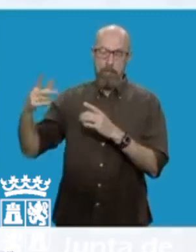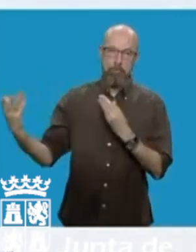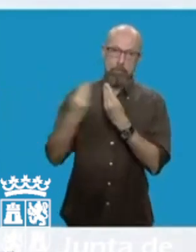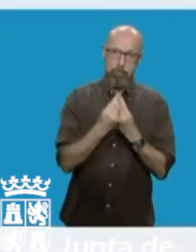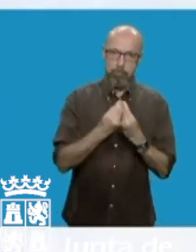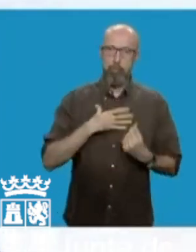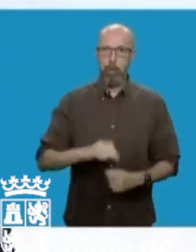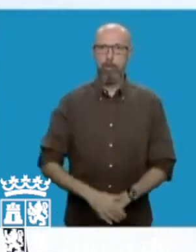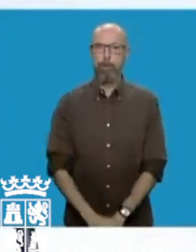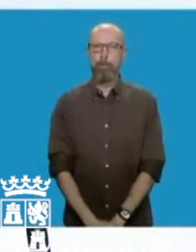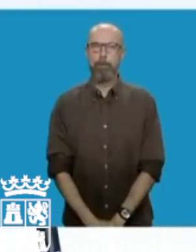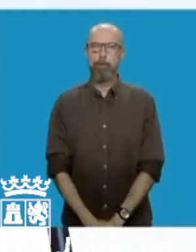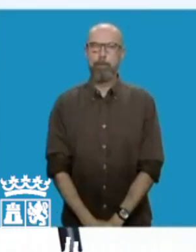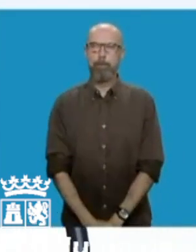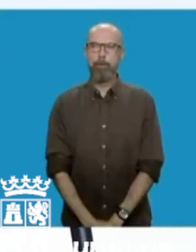nosotros.